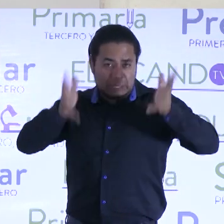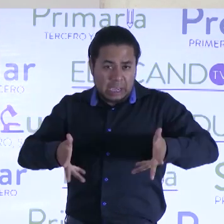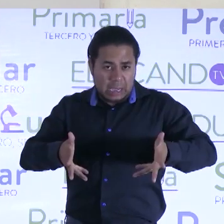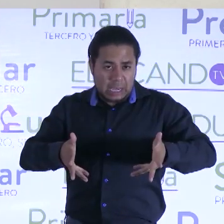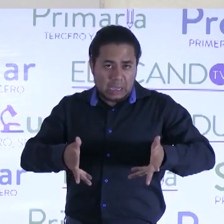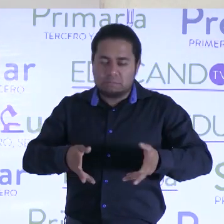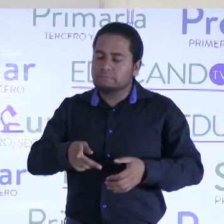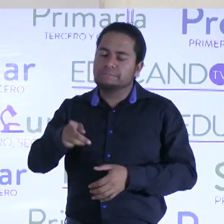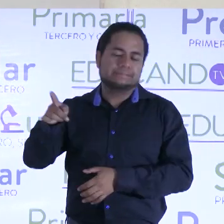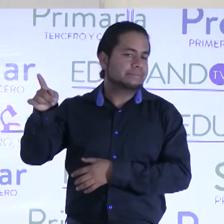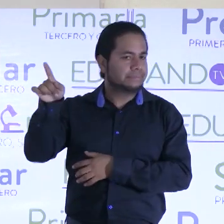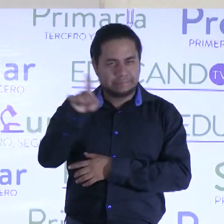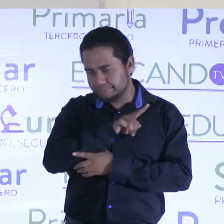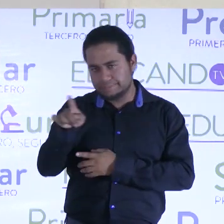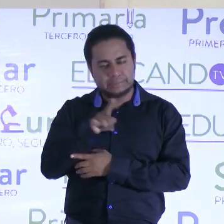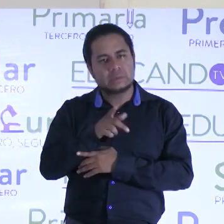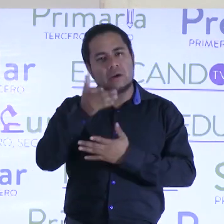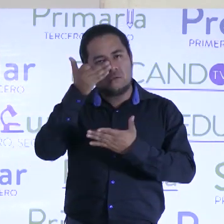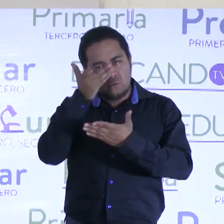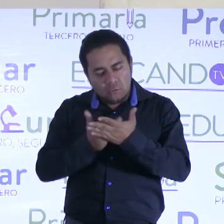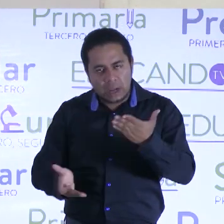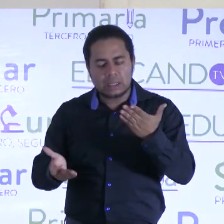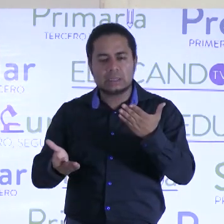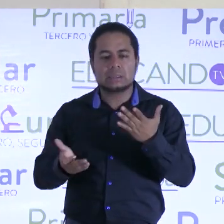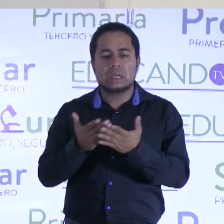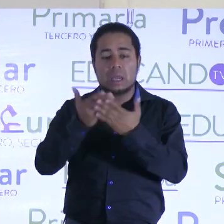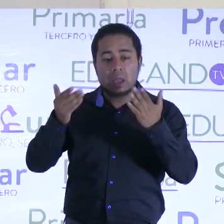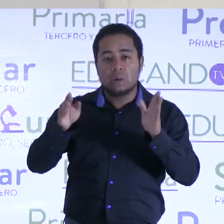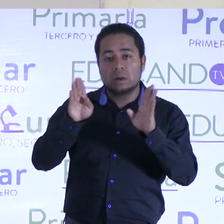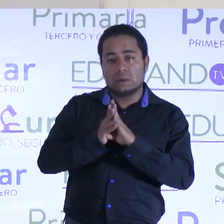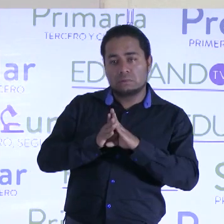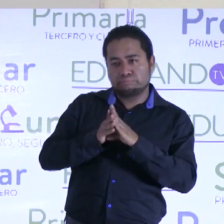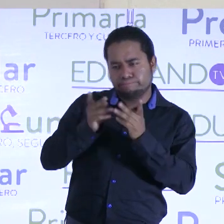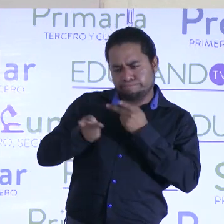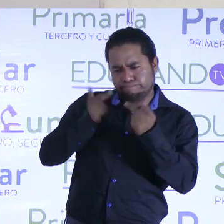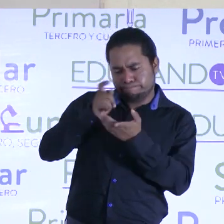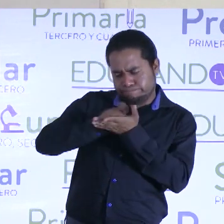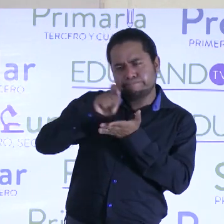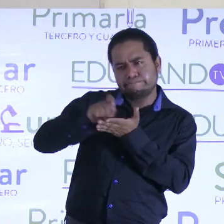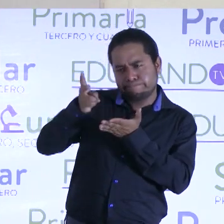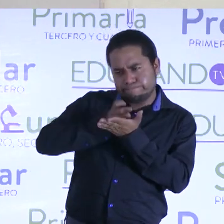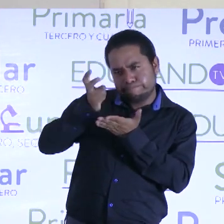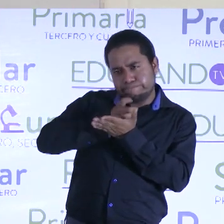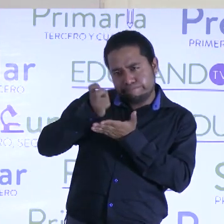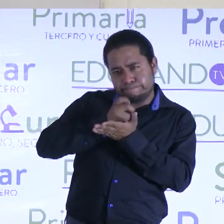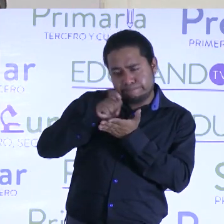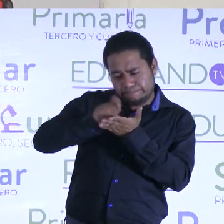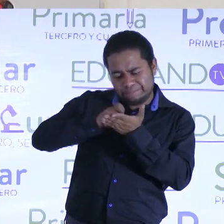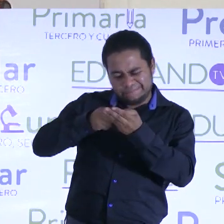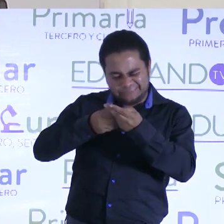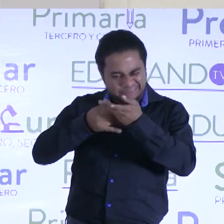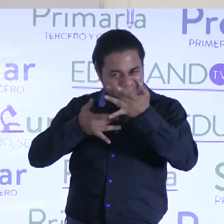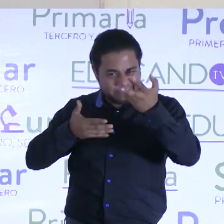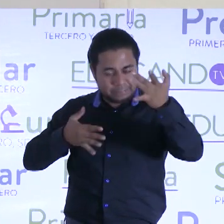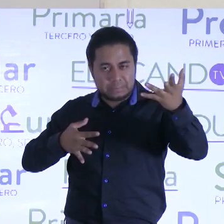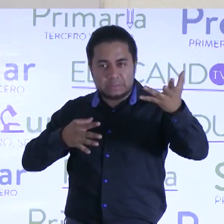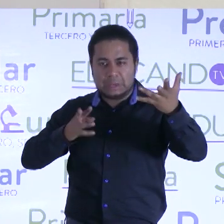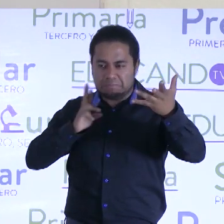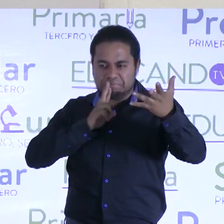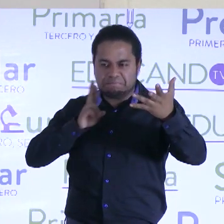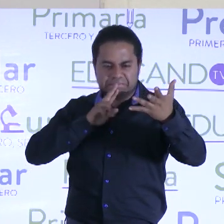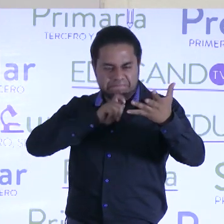Es muy necesario que esta parte de la entrevista, cuando ya la tenemos de